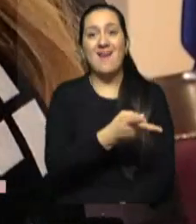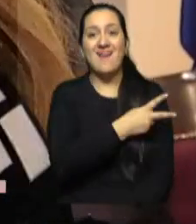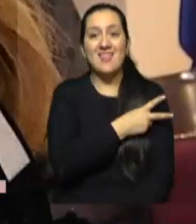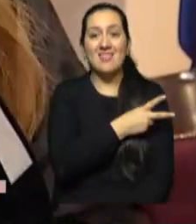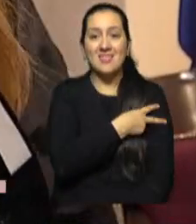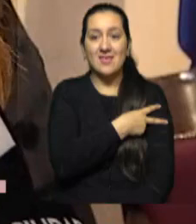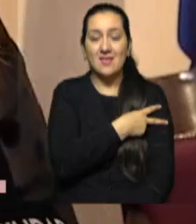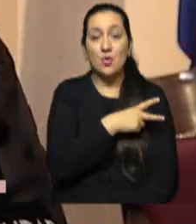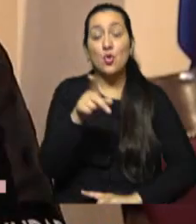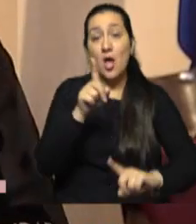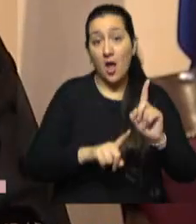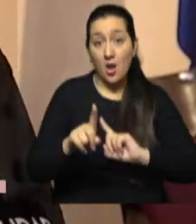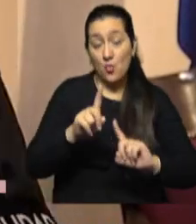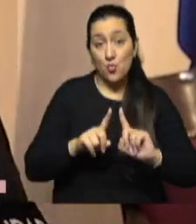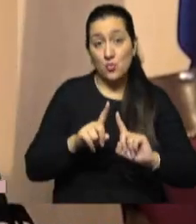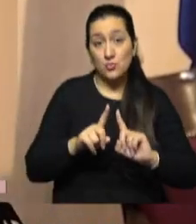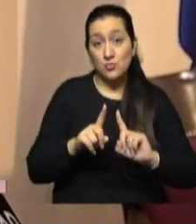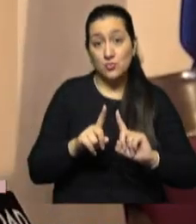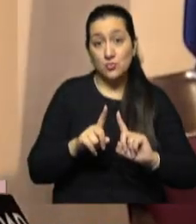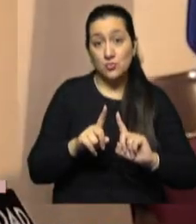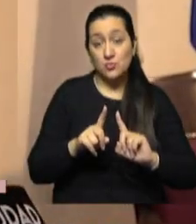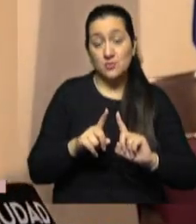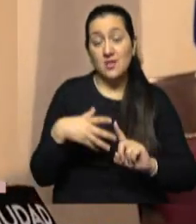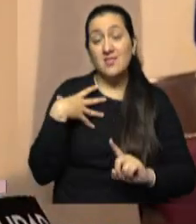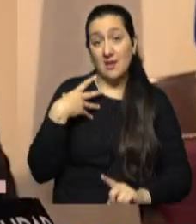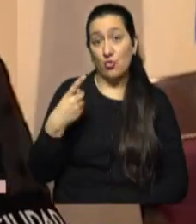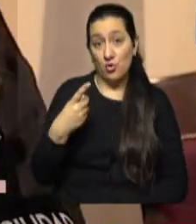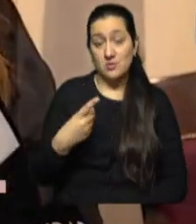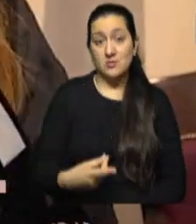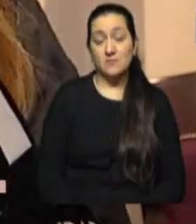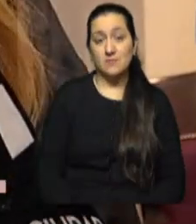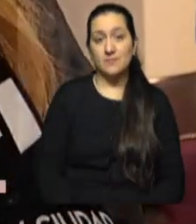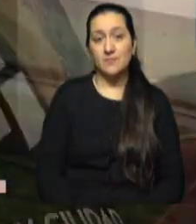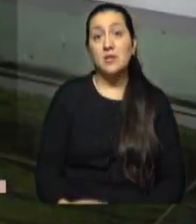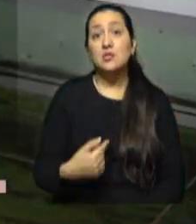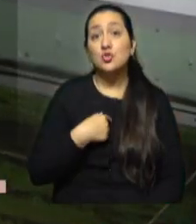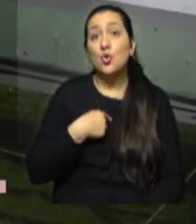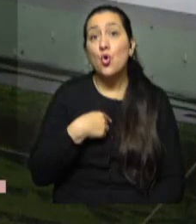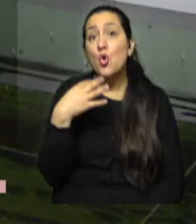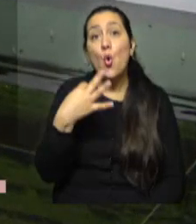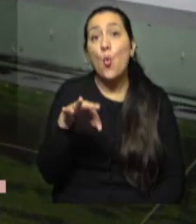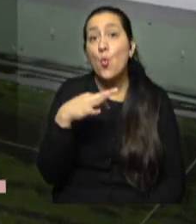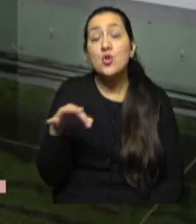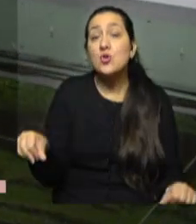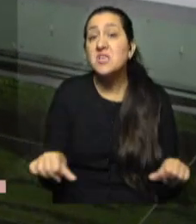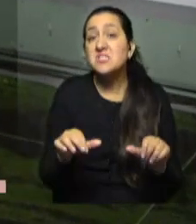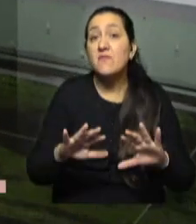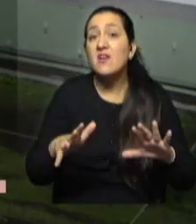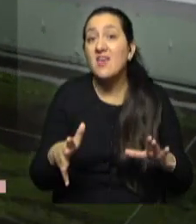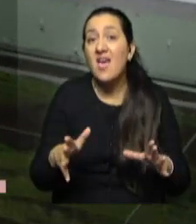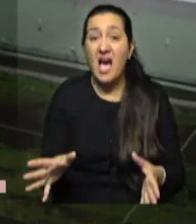con algunos de los de los este directores Yo lo único que hice fue aceptar la renuncia en realidad